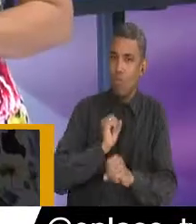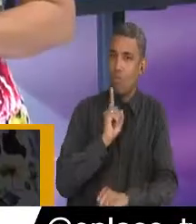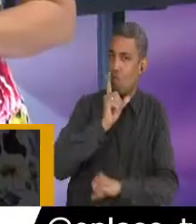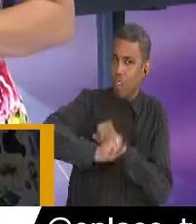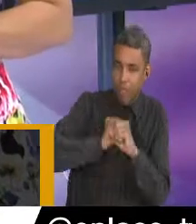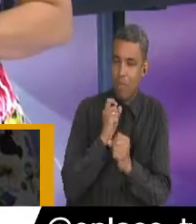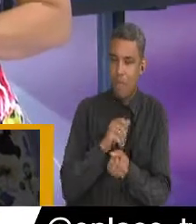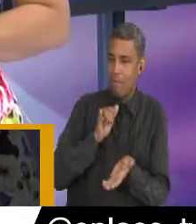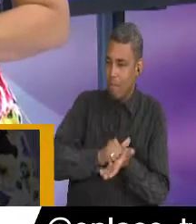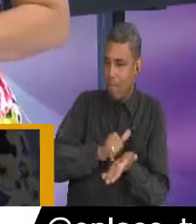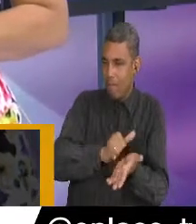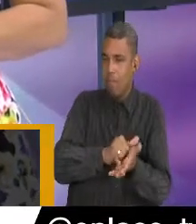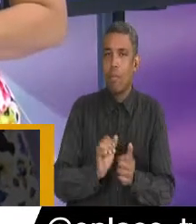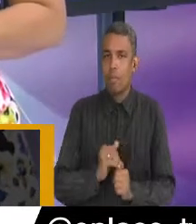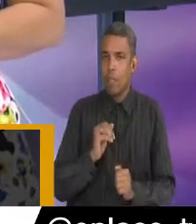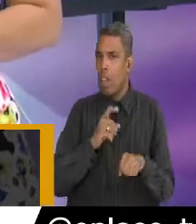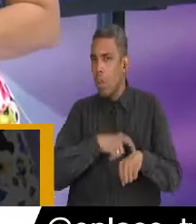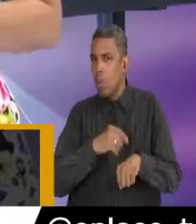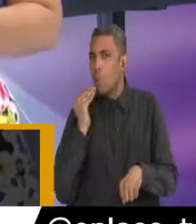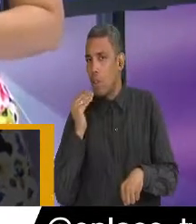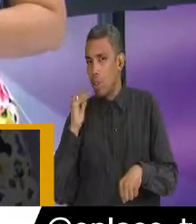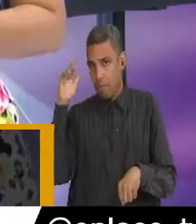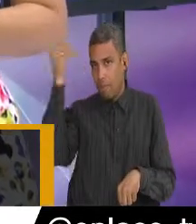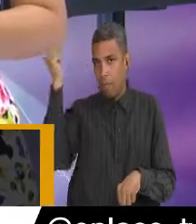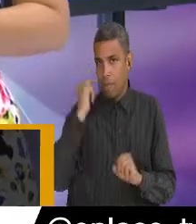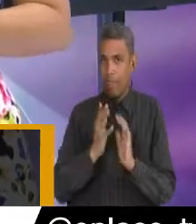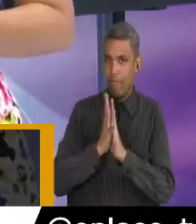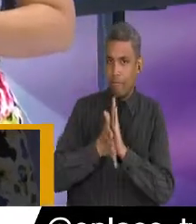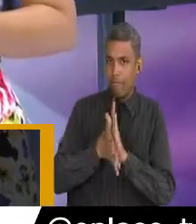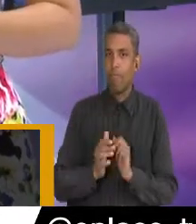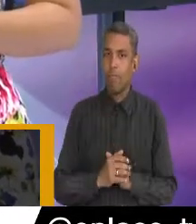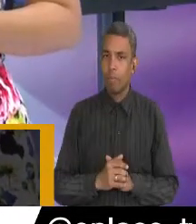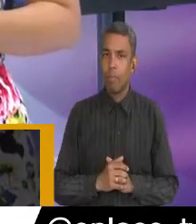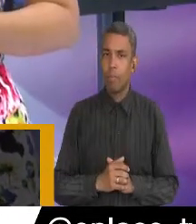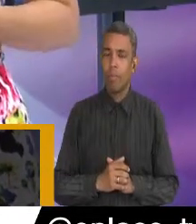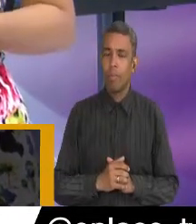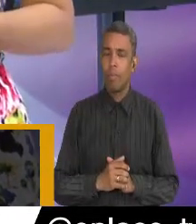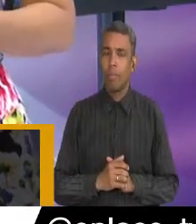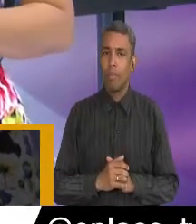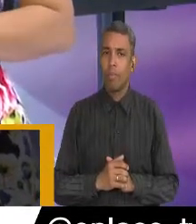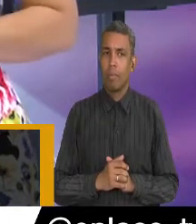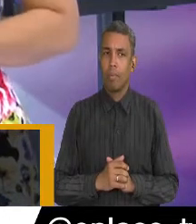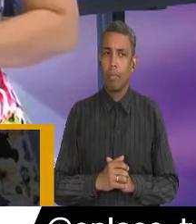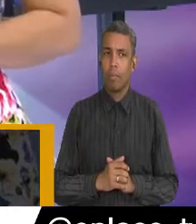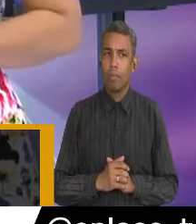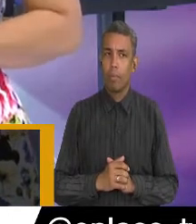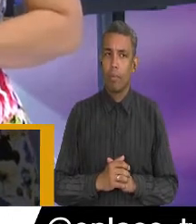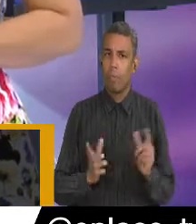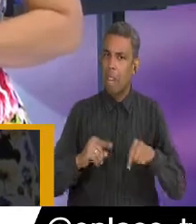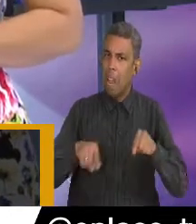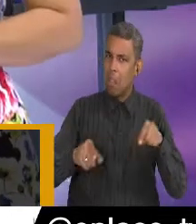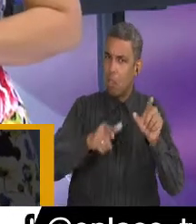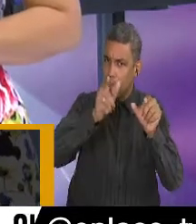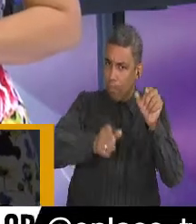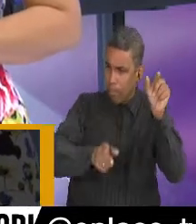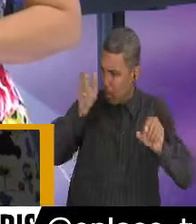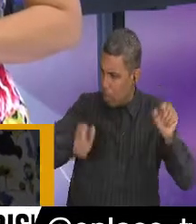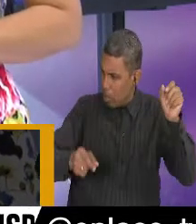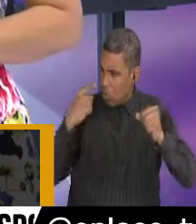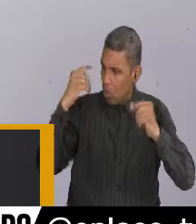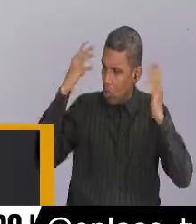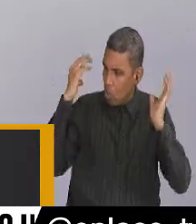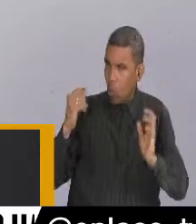hay una actividad académica en la que vienen dos escritores representativos que han dejado el nombre de Barranca Bermeja en alto. Sí, claro que sí. Nahum